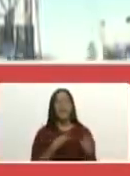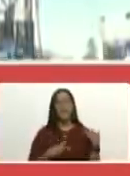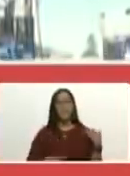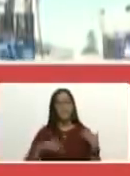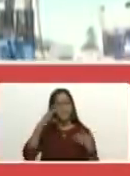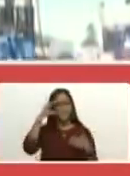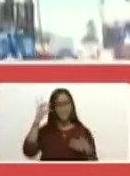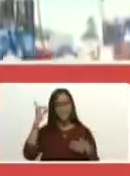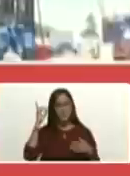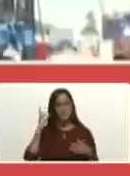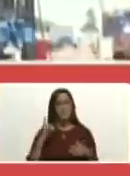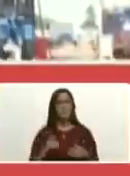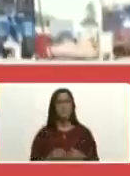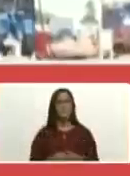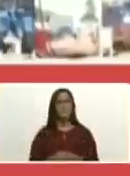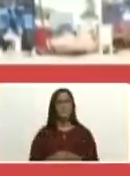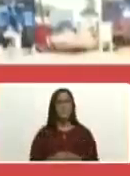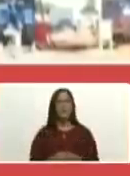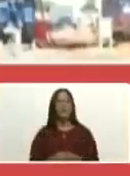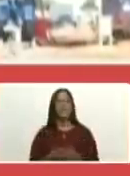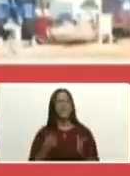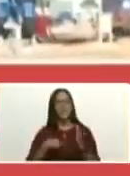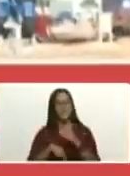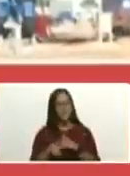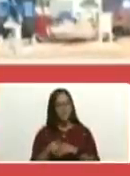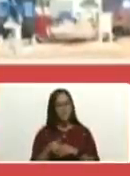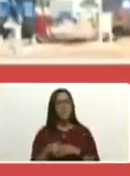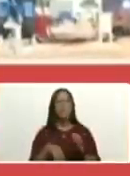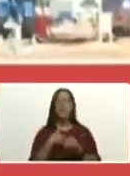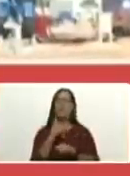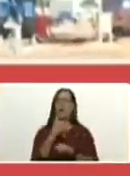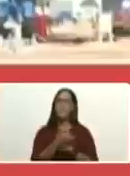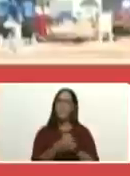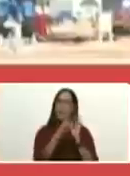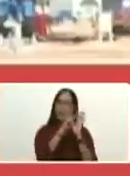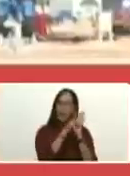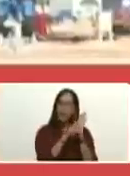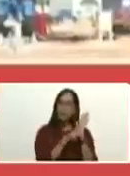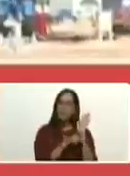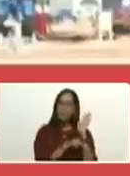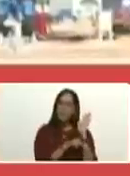ejecutiva de que vayamos nosotros en la planificación,